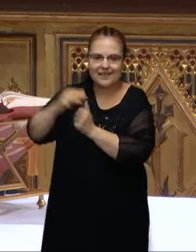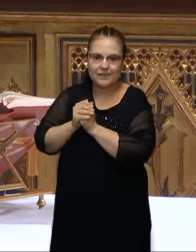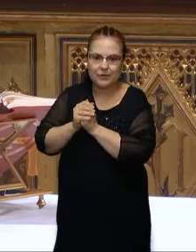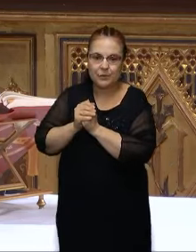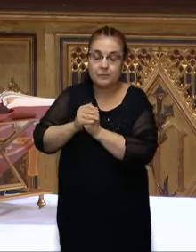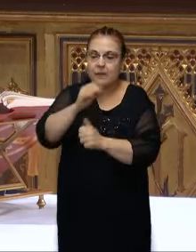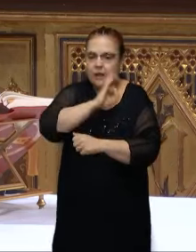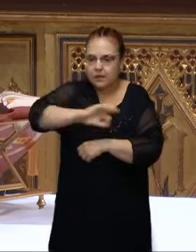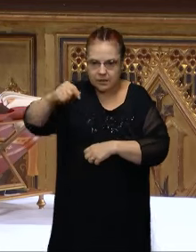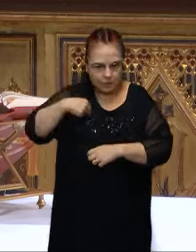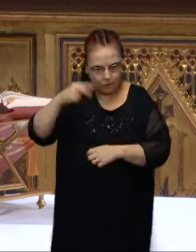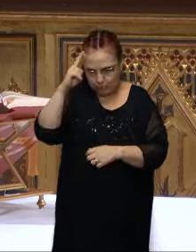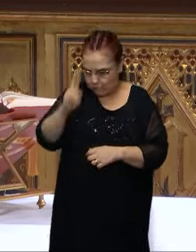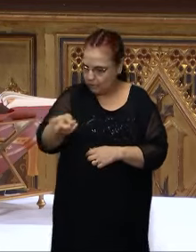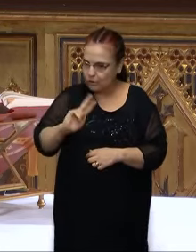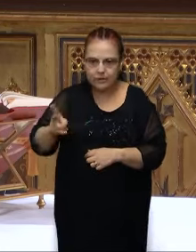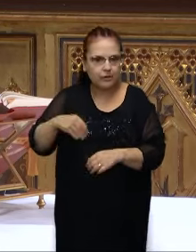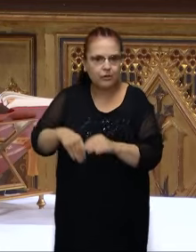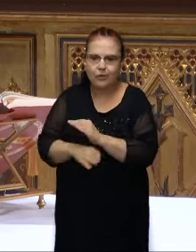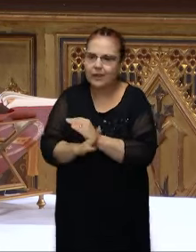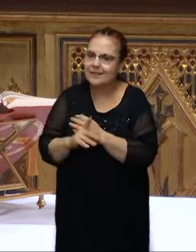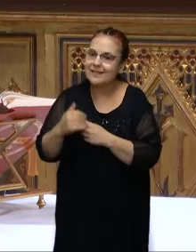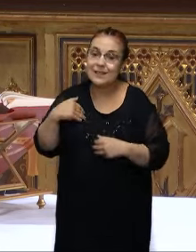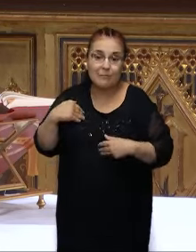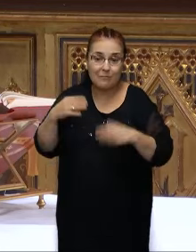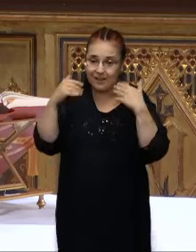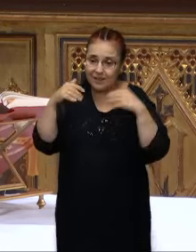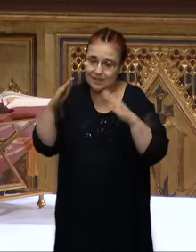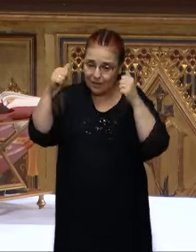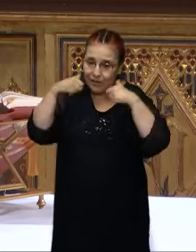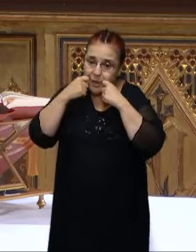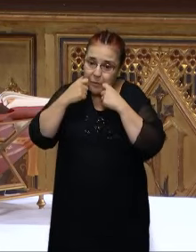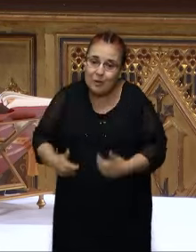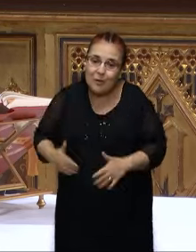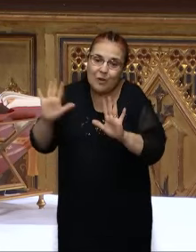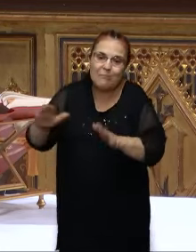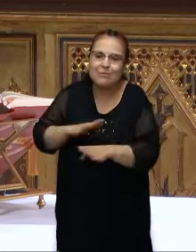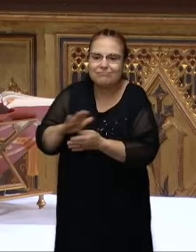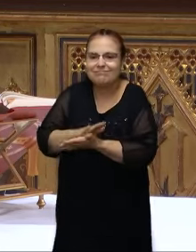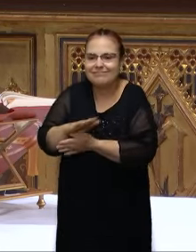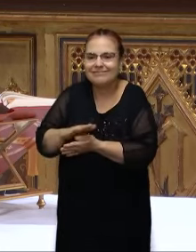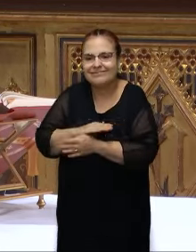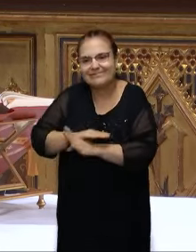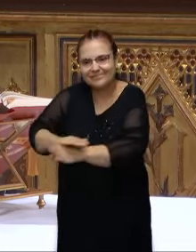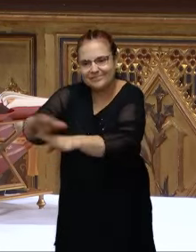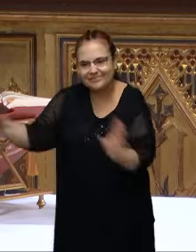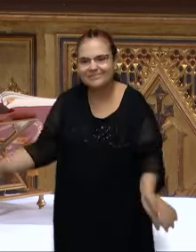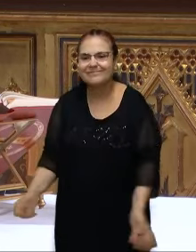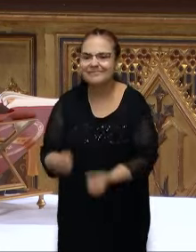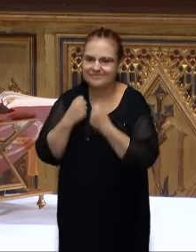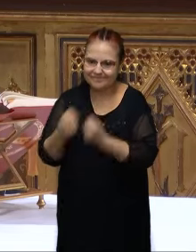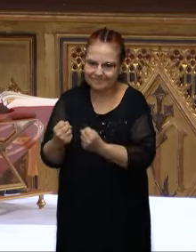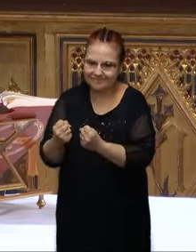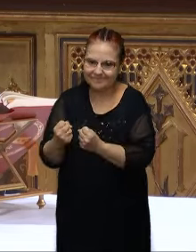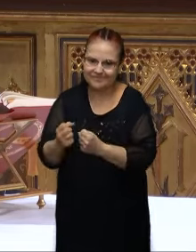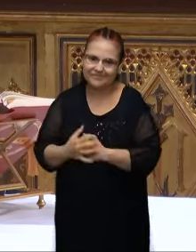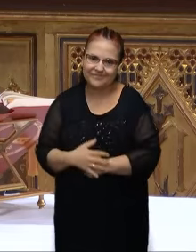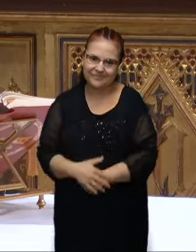del Señor. Señor, no soy digno de que entres en mi casa, pero una palabra tuya bastará para sanarme.